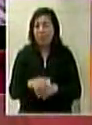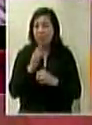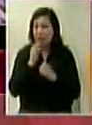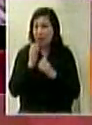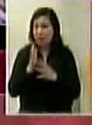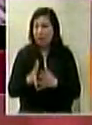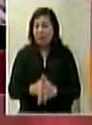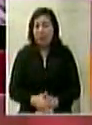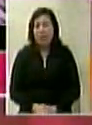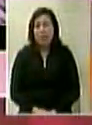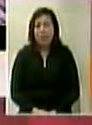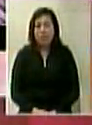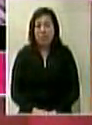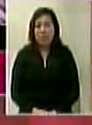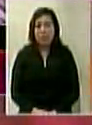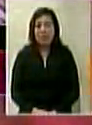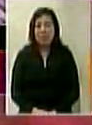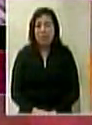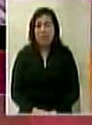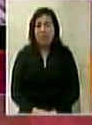traidor.